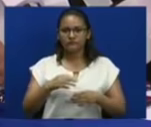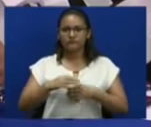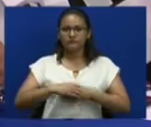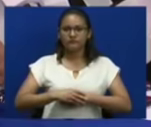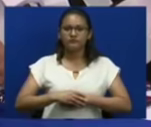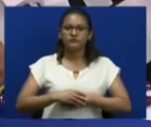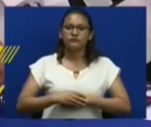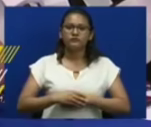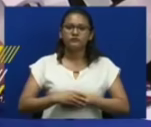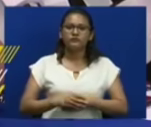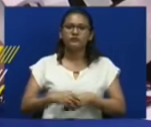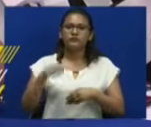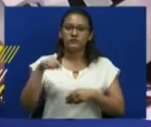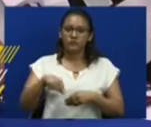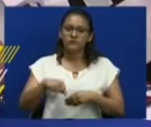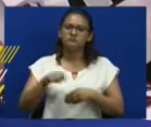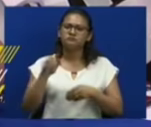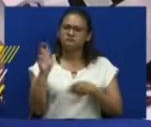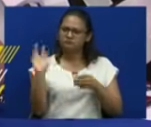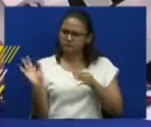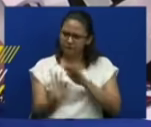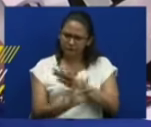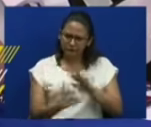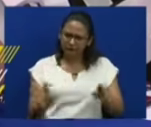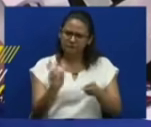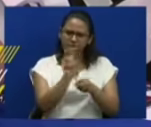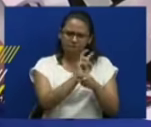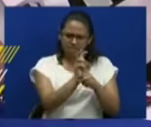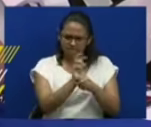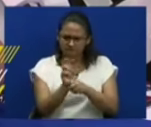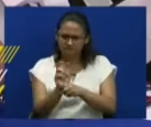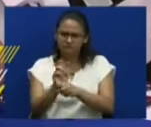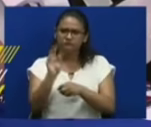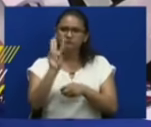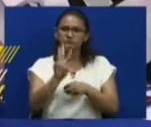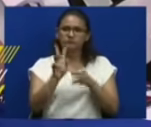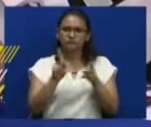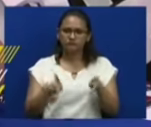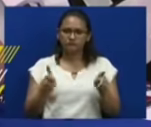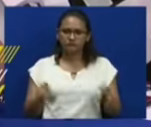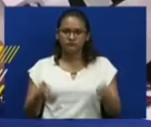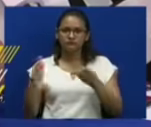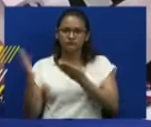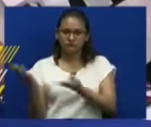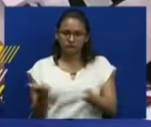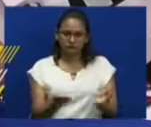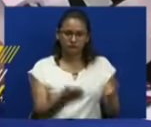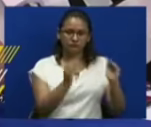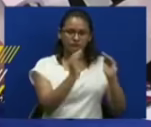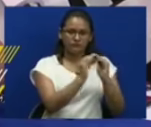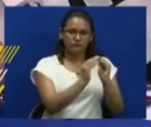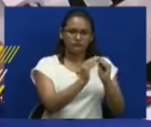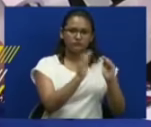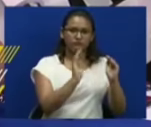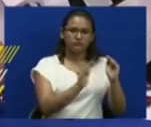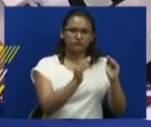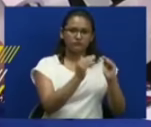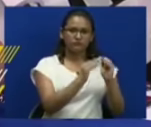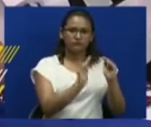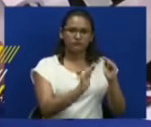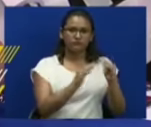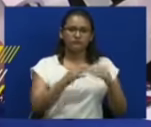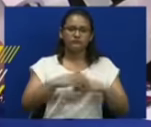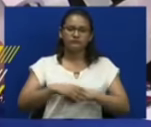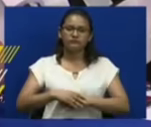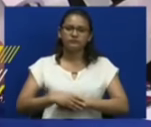han cumplido el periodo reglamentario tres personas que hoy pasan a resguardo